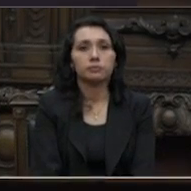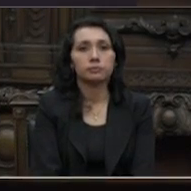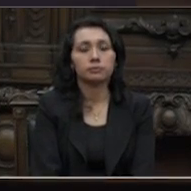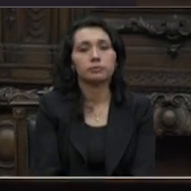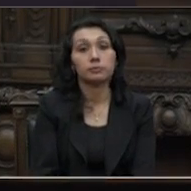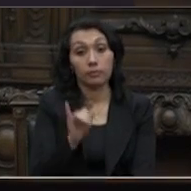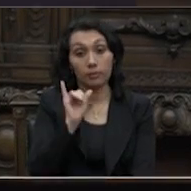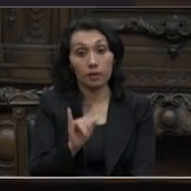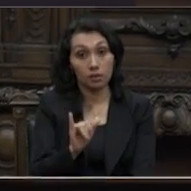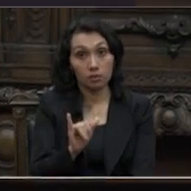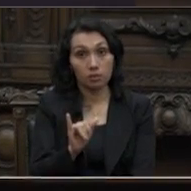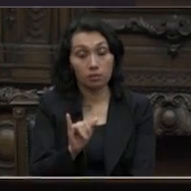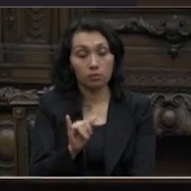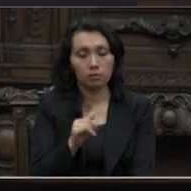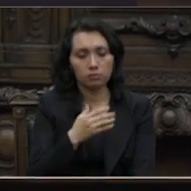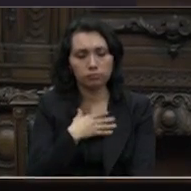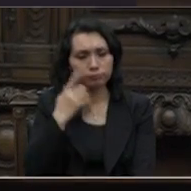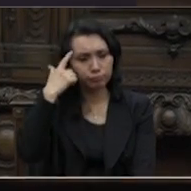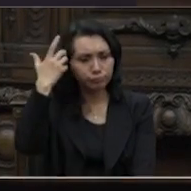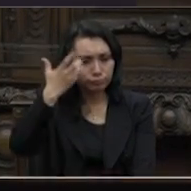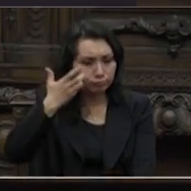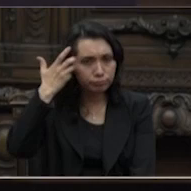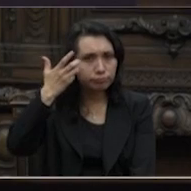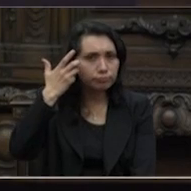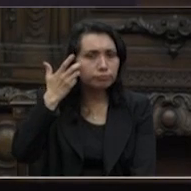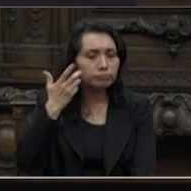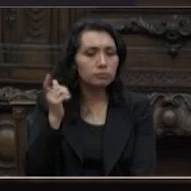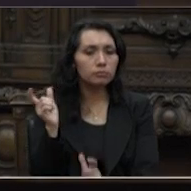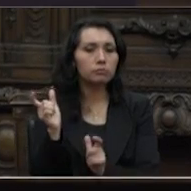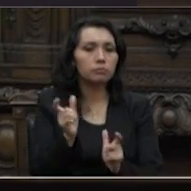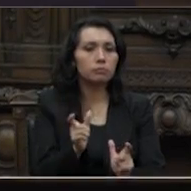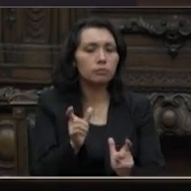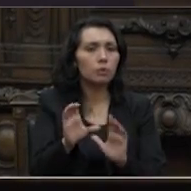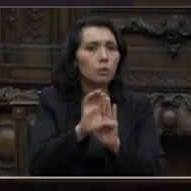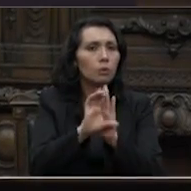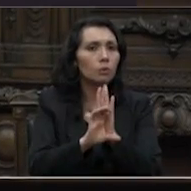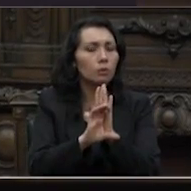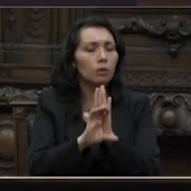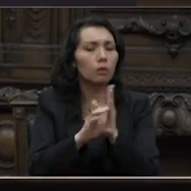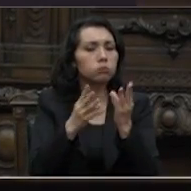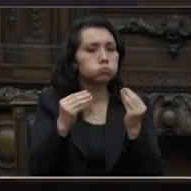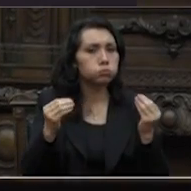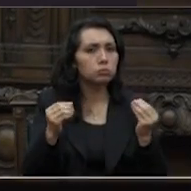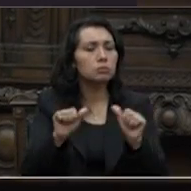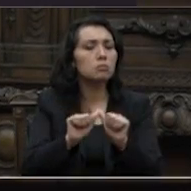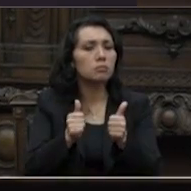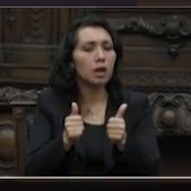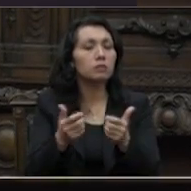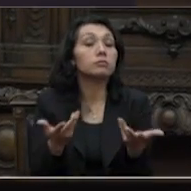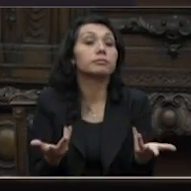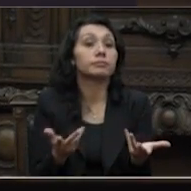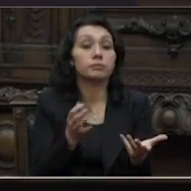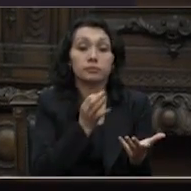Y hacen toda una reflexión sobre la protección constitucional múltiple y reforzada. Y van